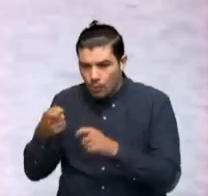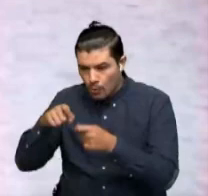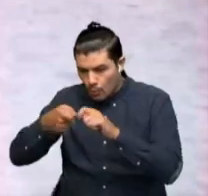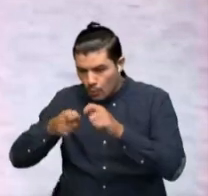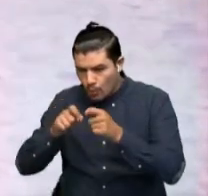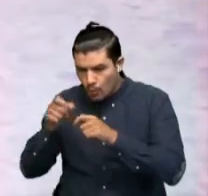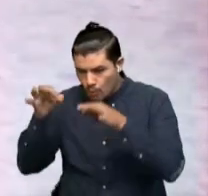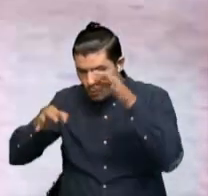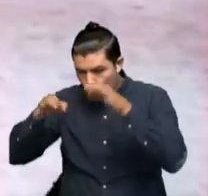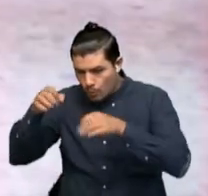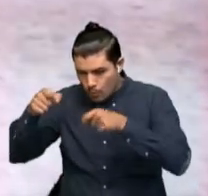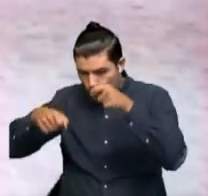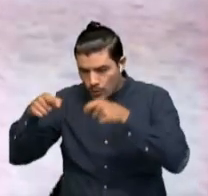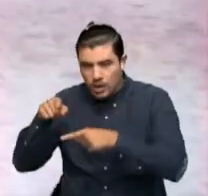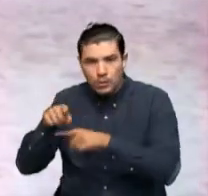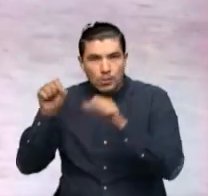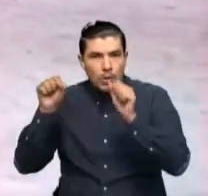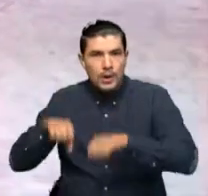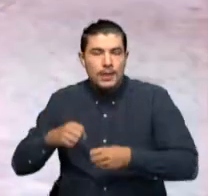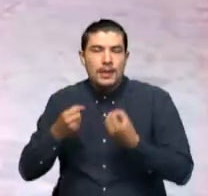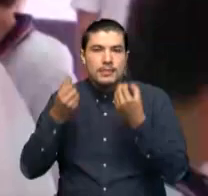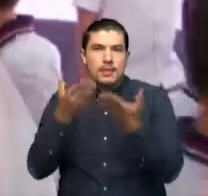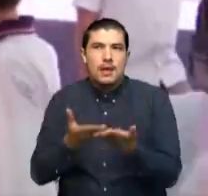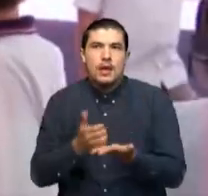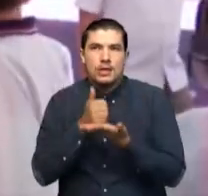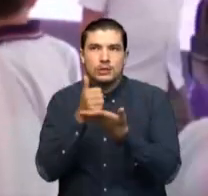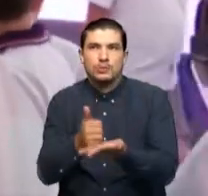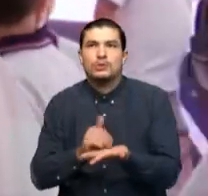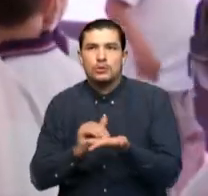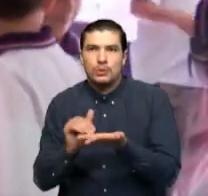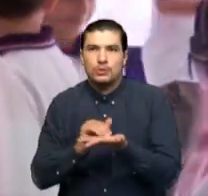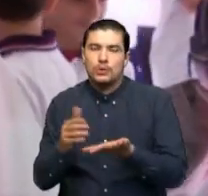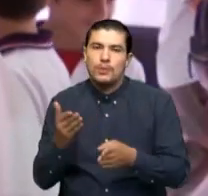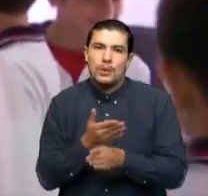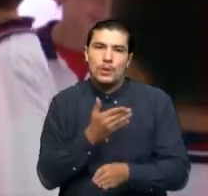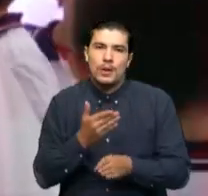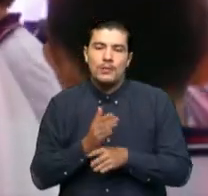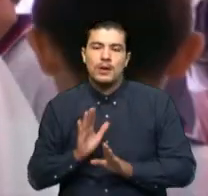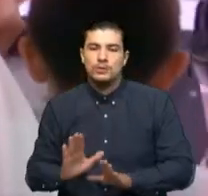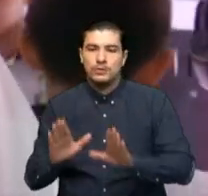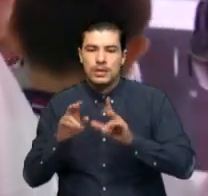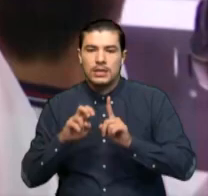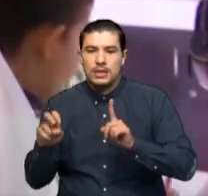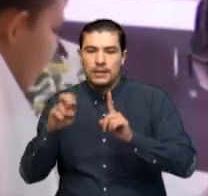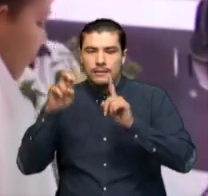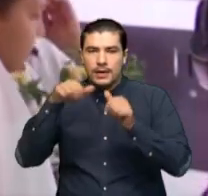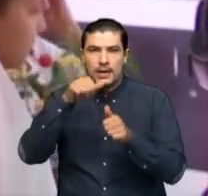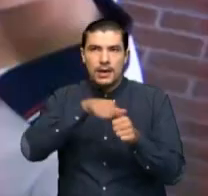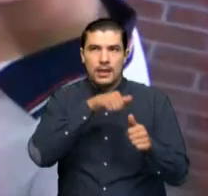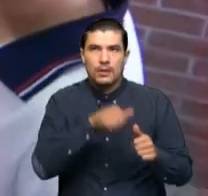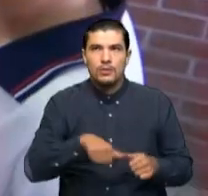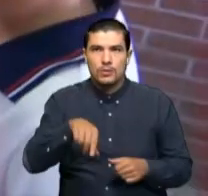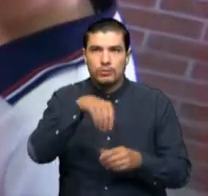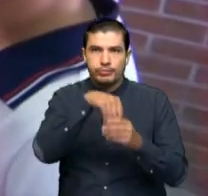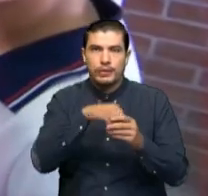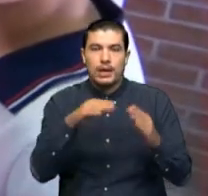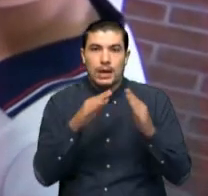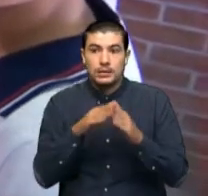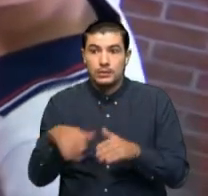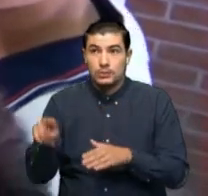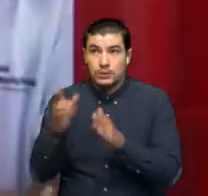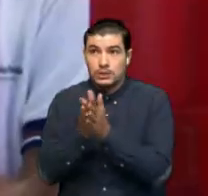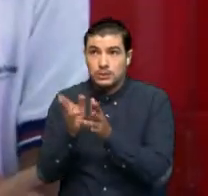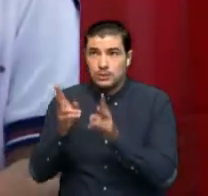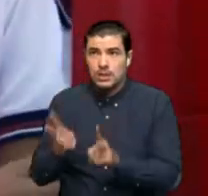todo lo que pueda ayudar a solucionar problemas a nivel de cada uno desde sus casas estudiantes de